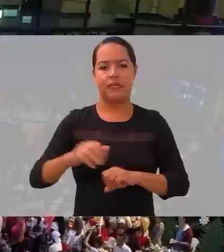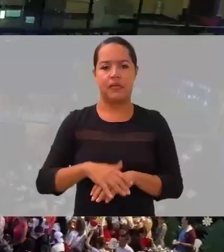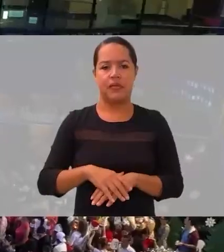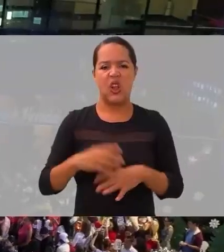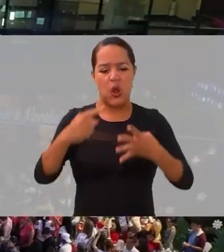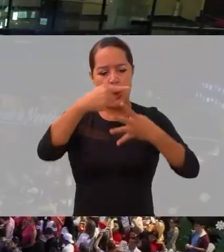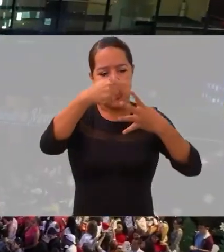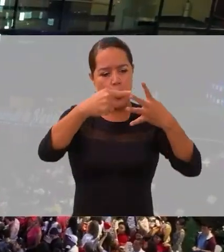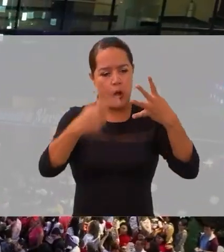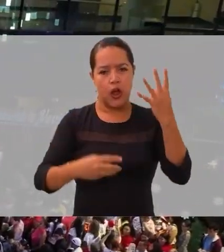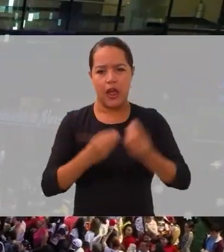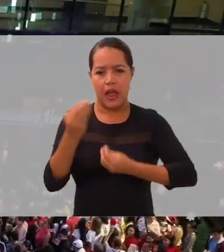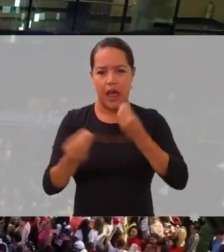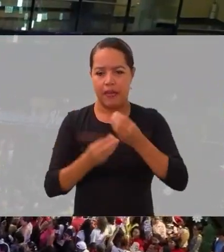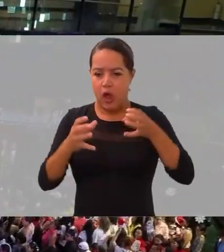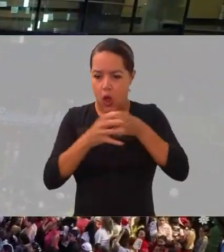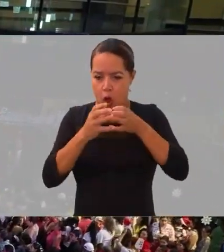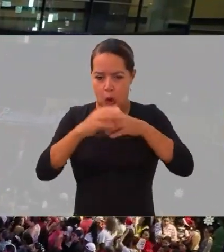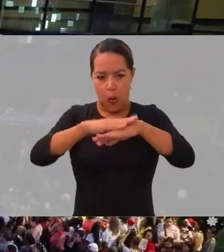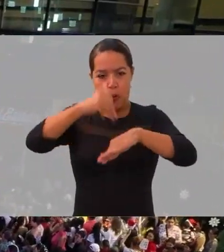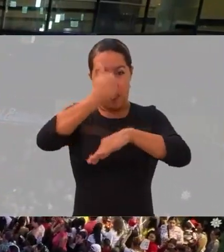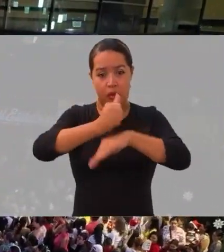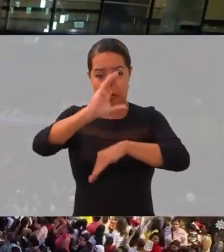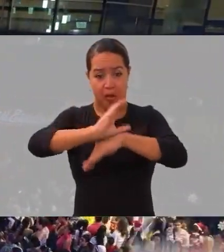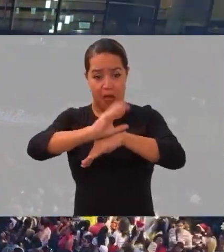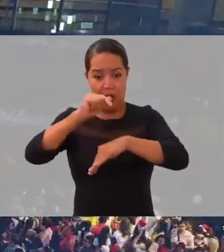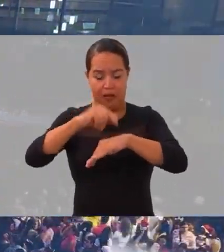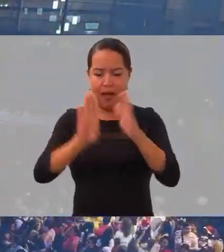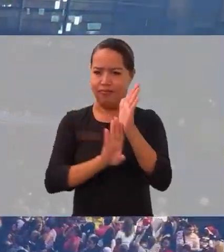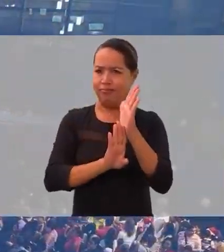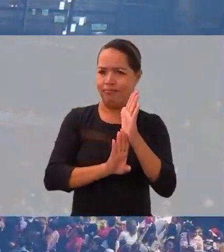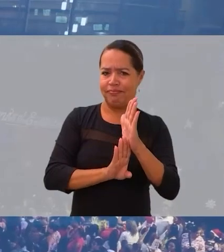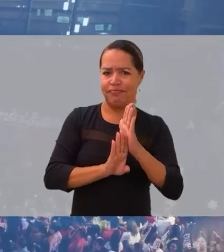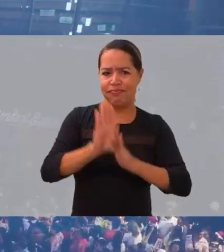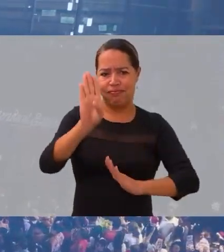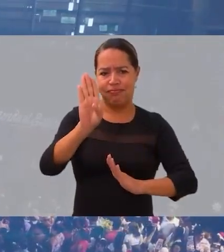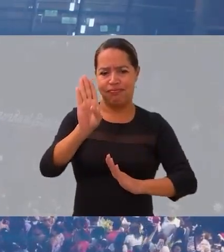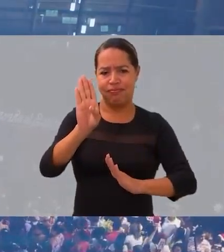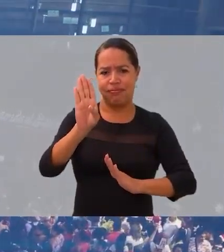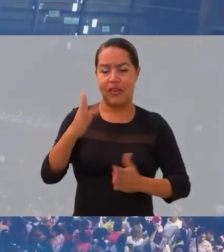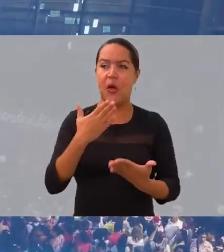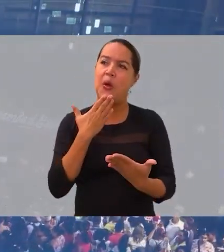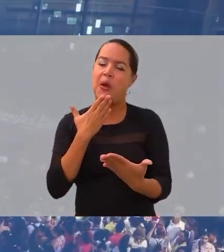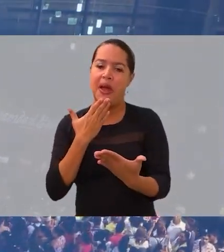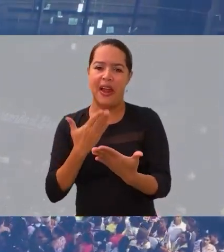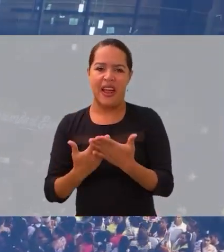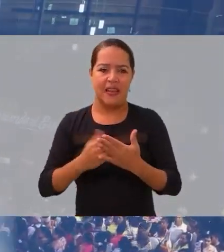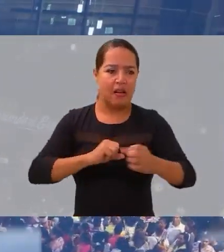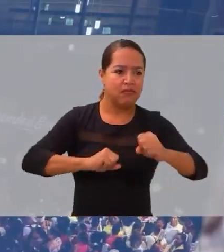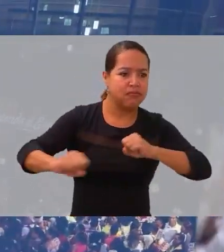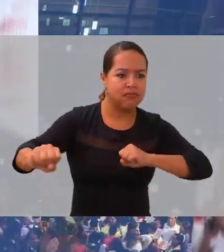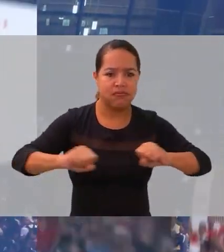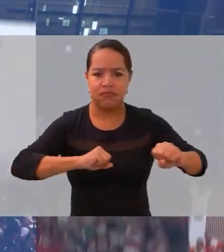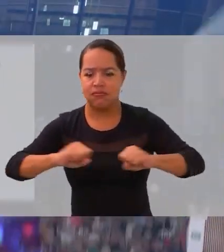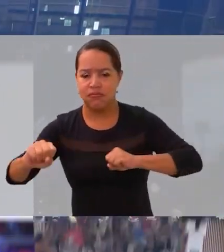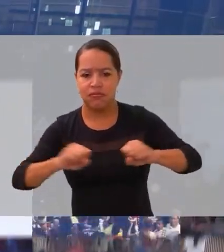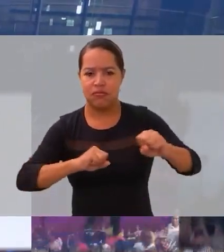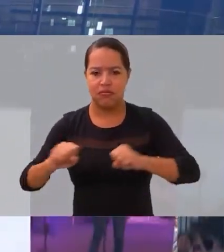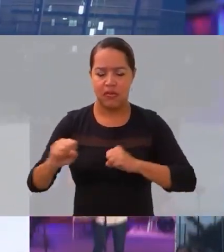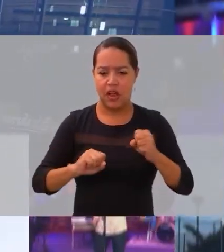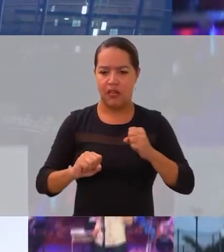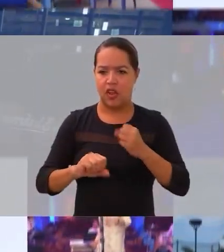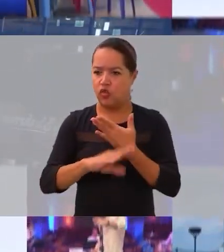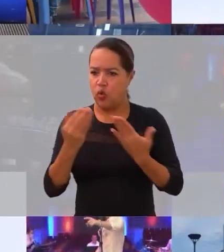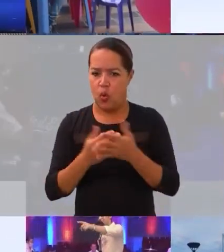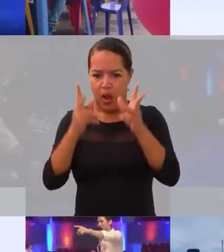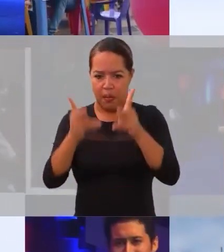Los programas trazados por los directivos de la caja crecen y se desarrollan, gracias a la utilización que de ellos